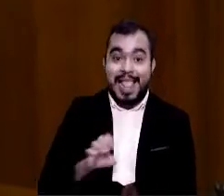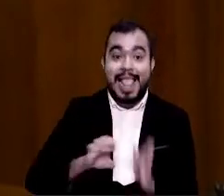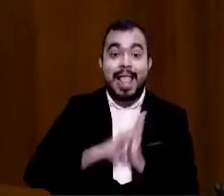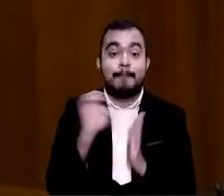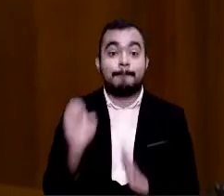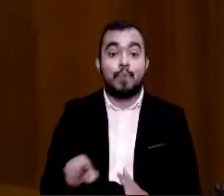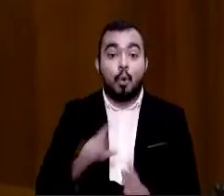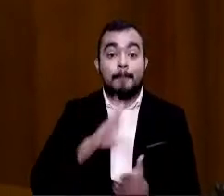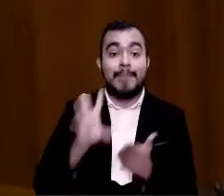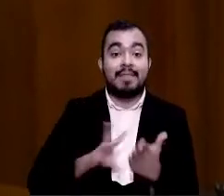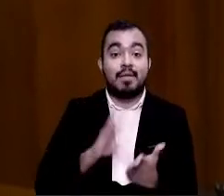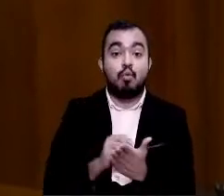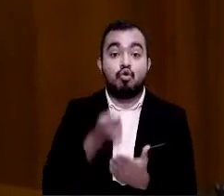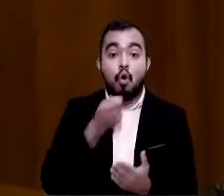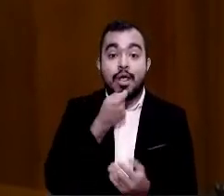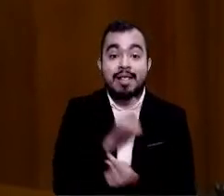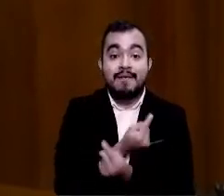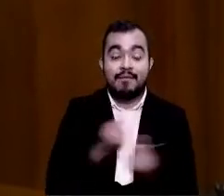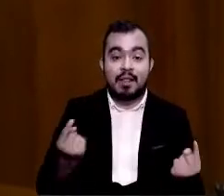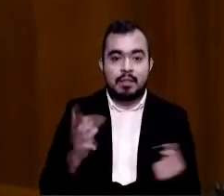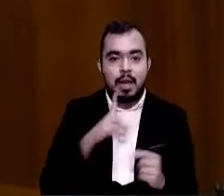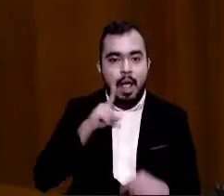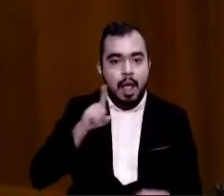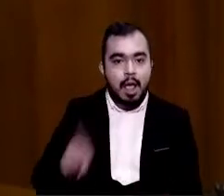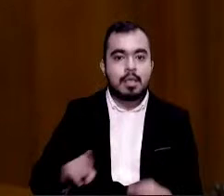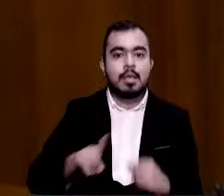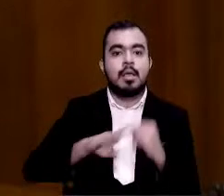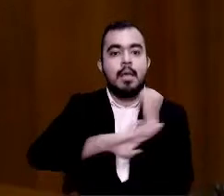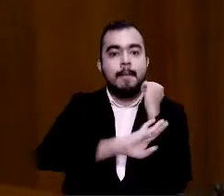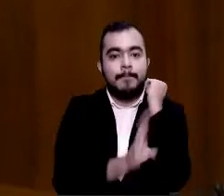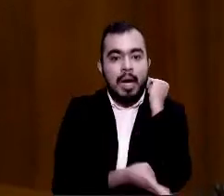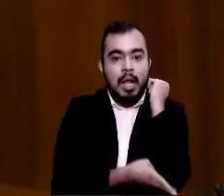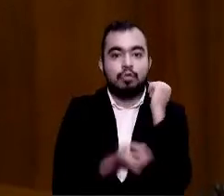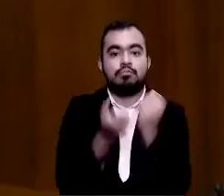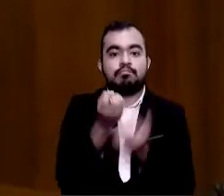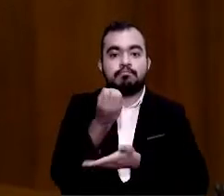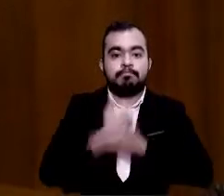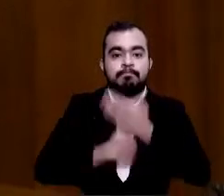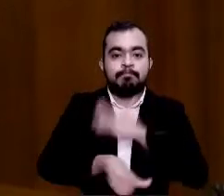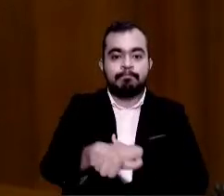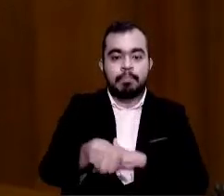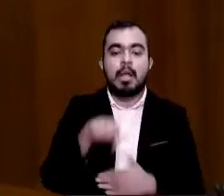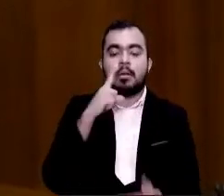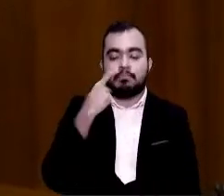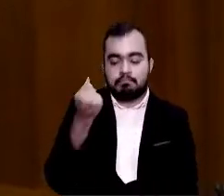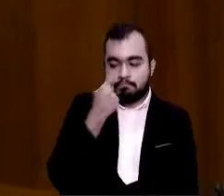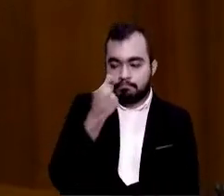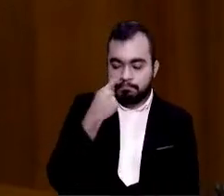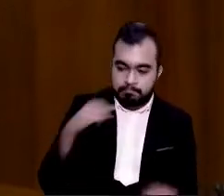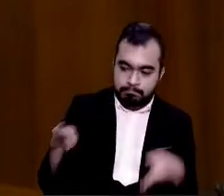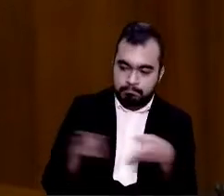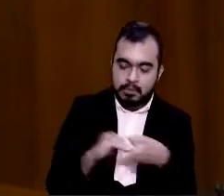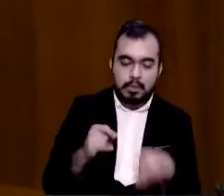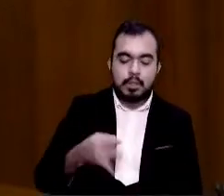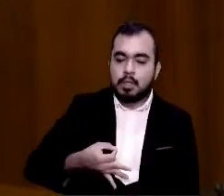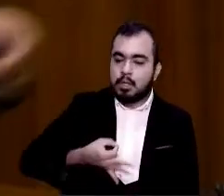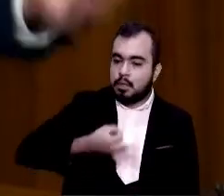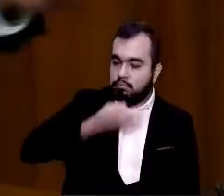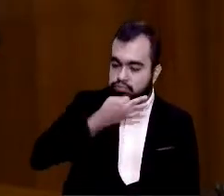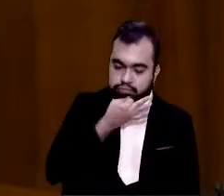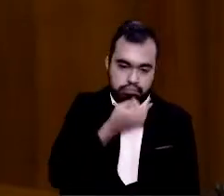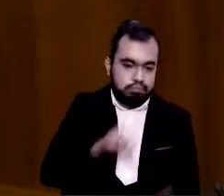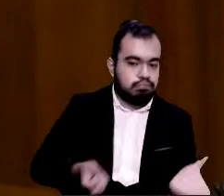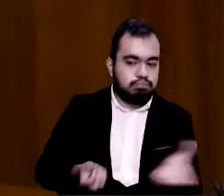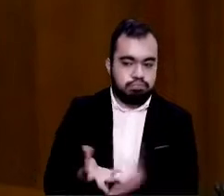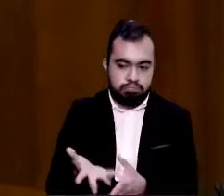matrimonio infantil está vinculado a embarazos y partos reiterados, demasiado cercanos en el tiempo y precoces. Además, las